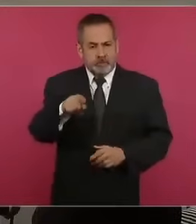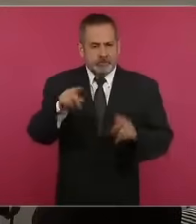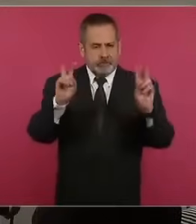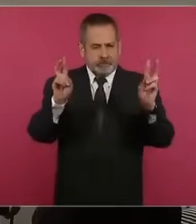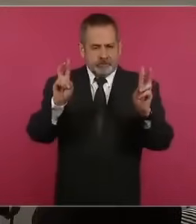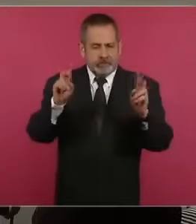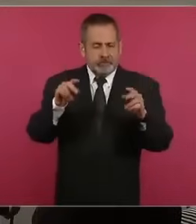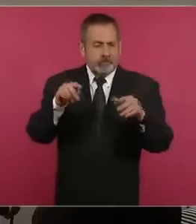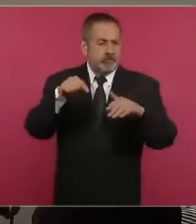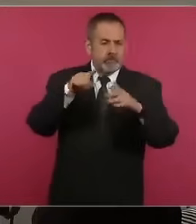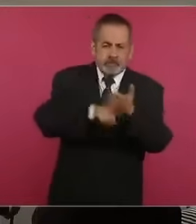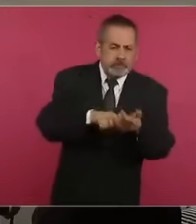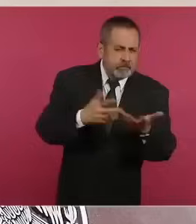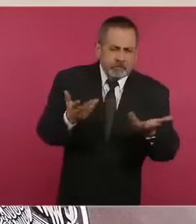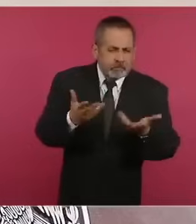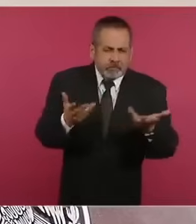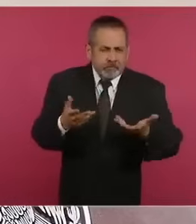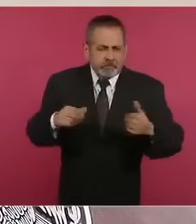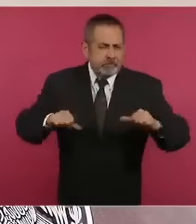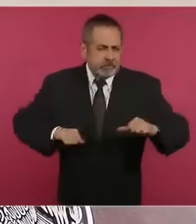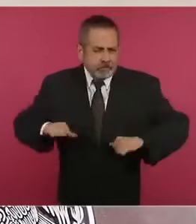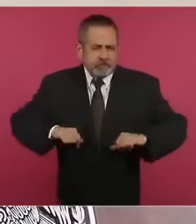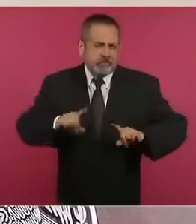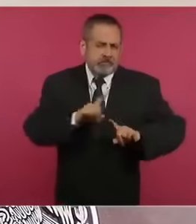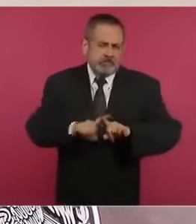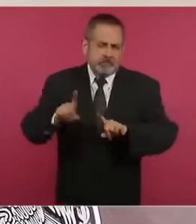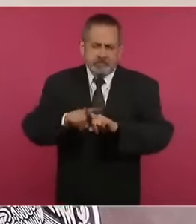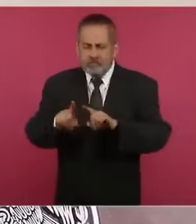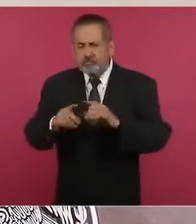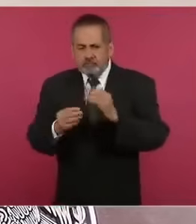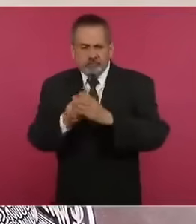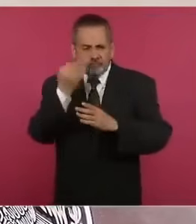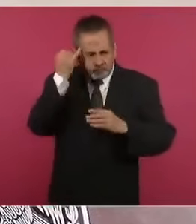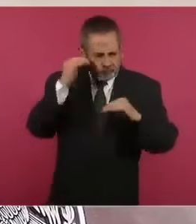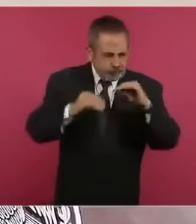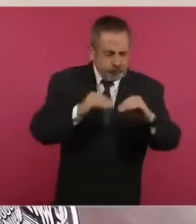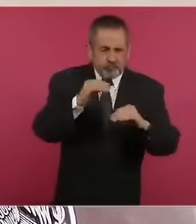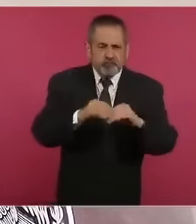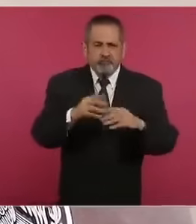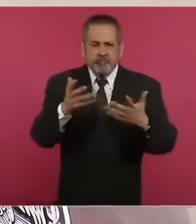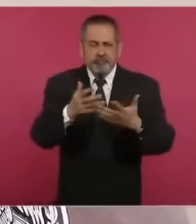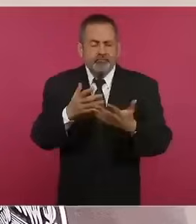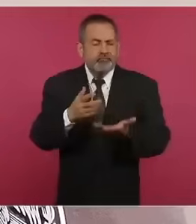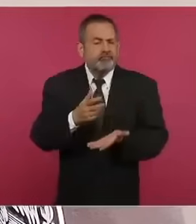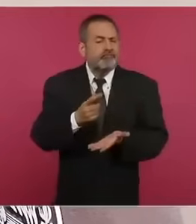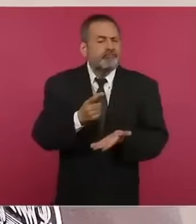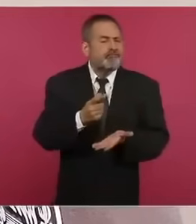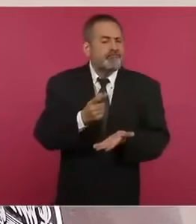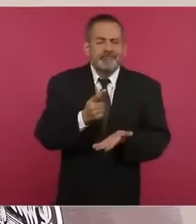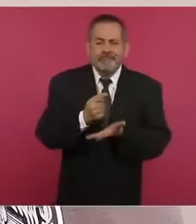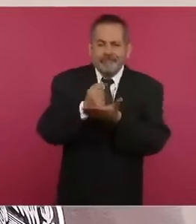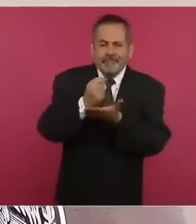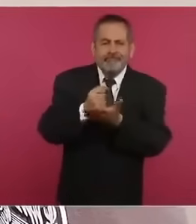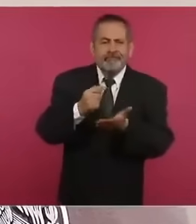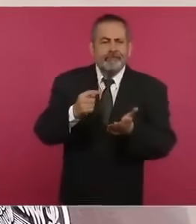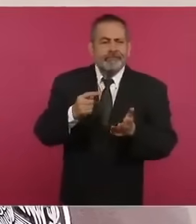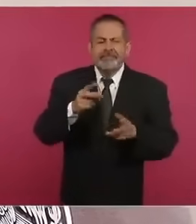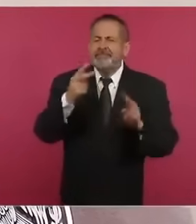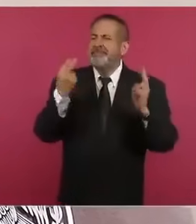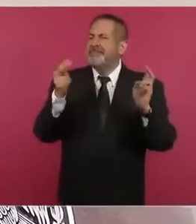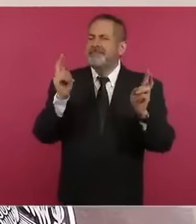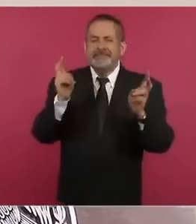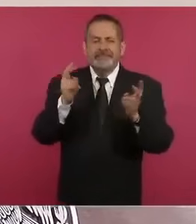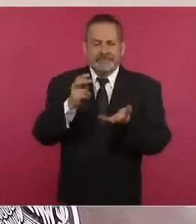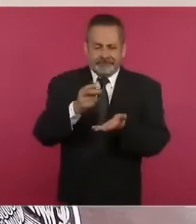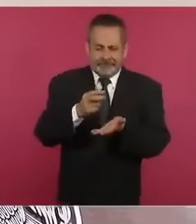diversas actividades. Sería un espacio de innovación y desarrollo de ayudas técnicas, como se le denomina a